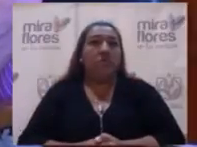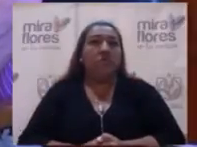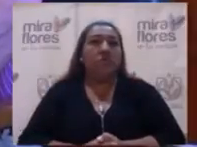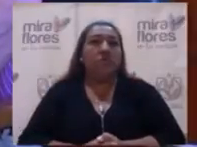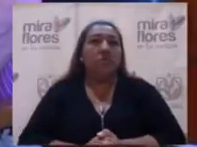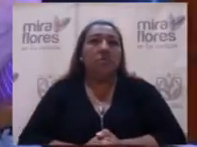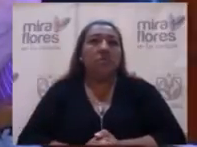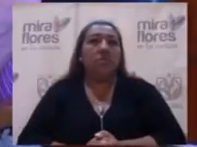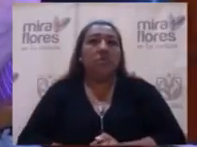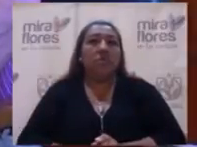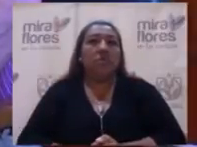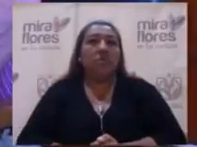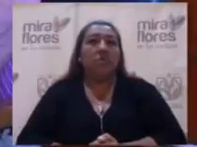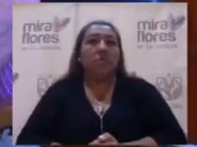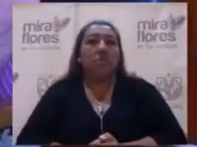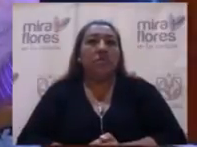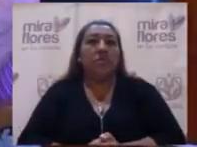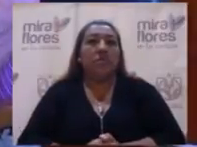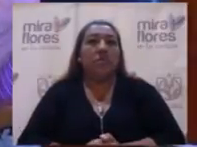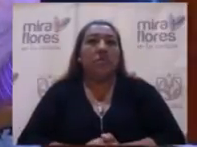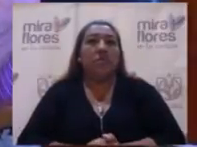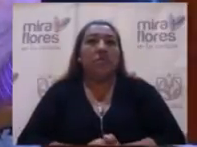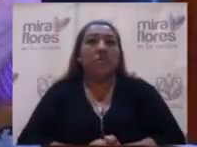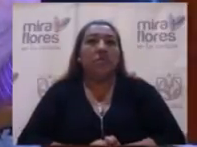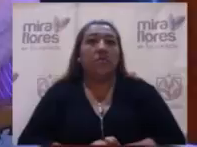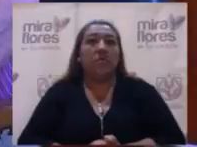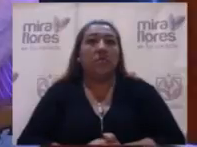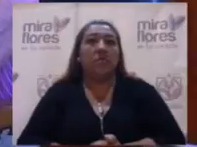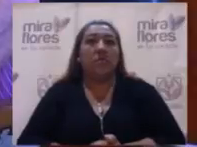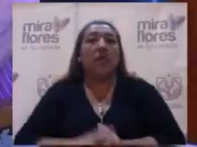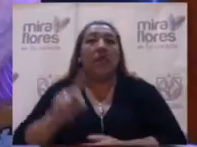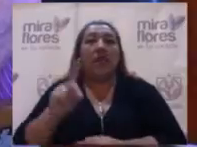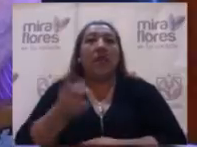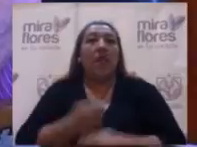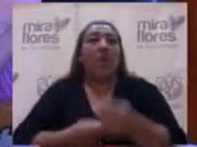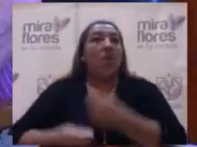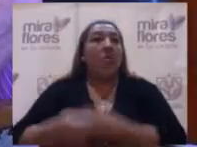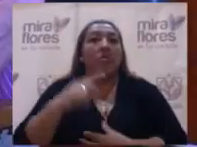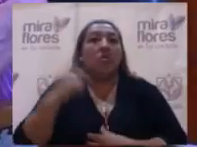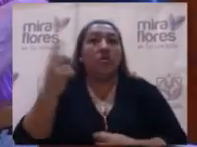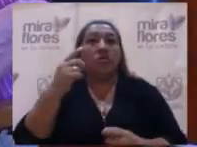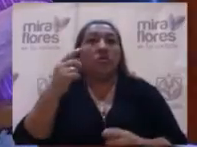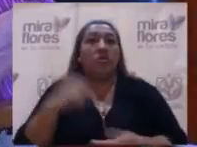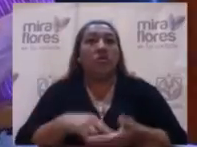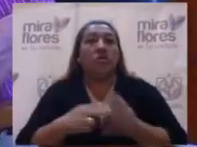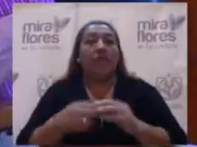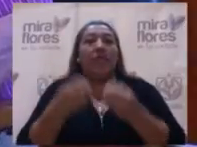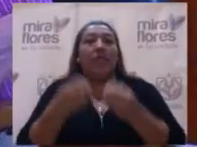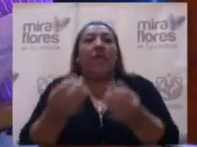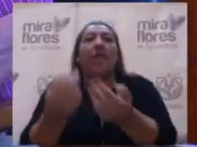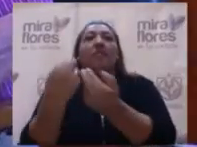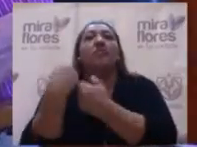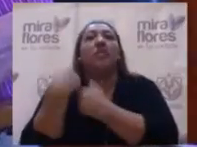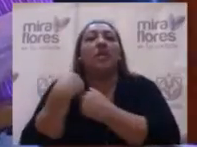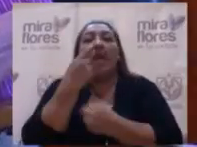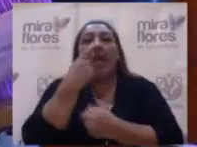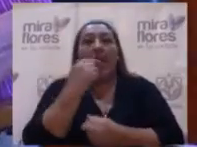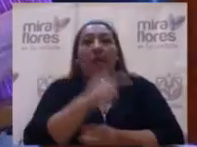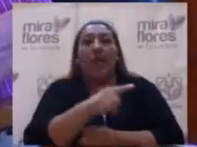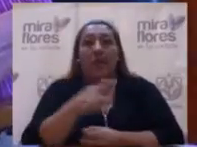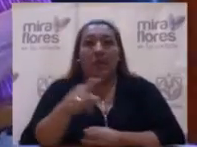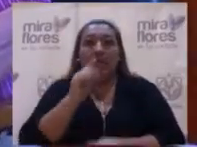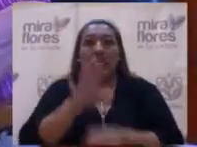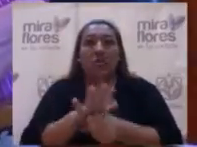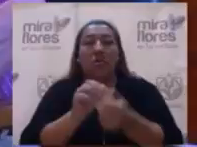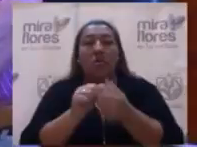incluir a los conductores de los comercios. No solamente debemos darle la responsabilidad a ellos de